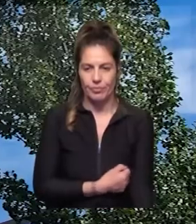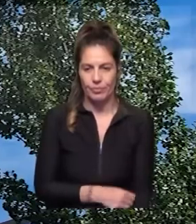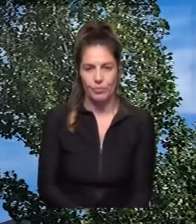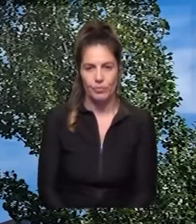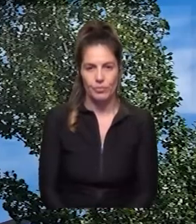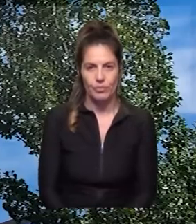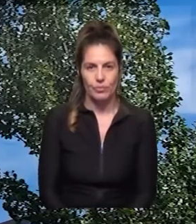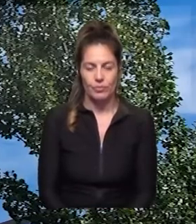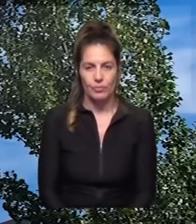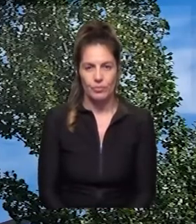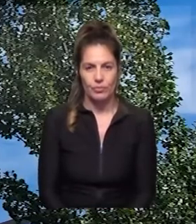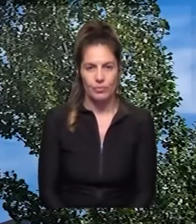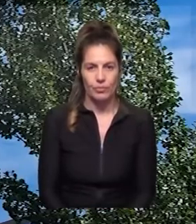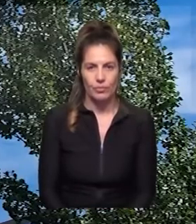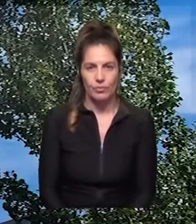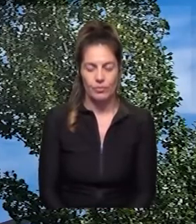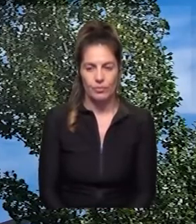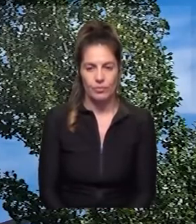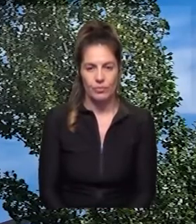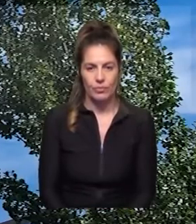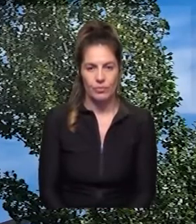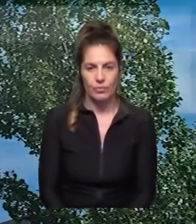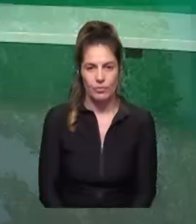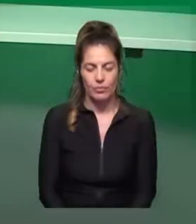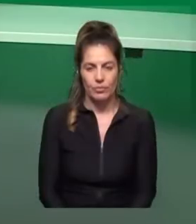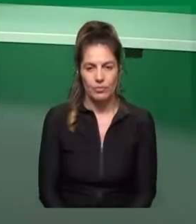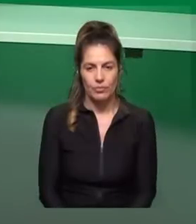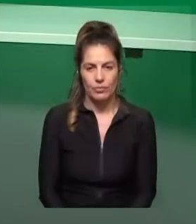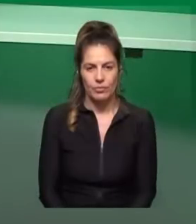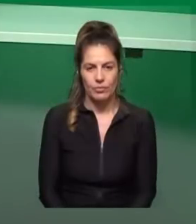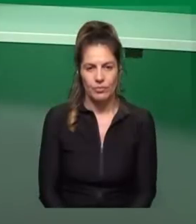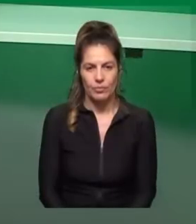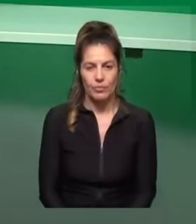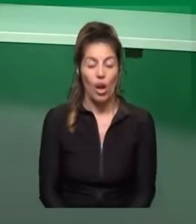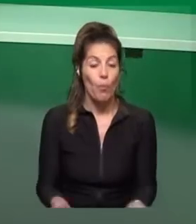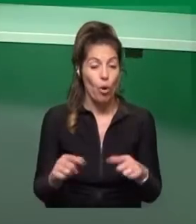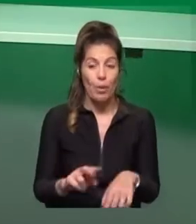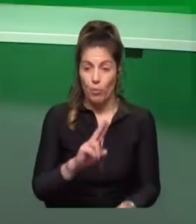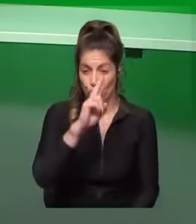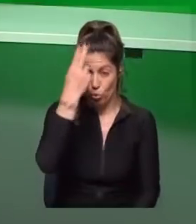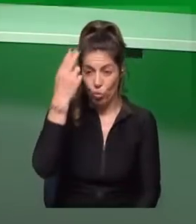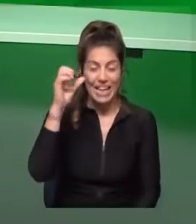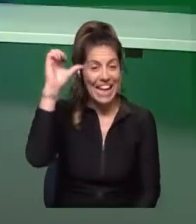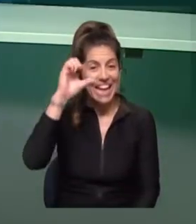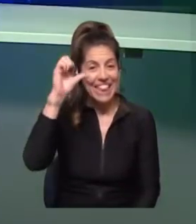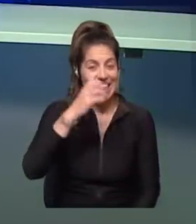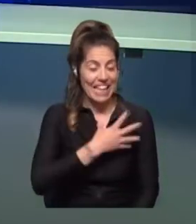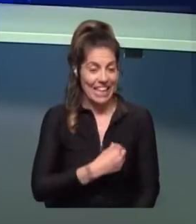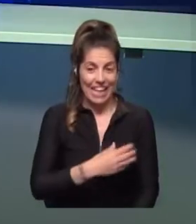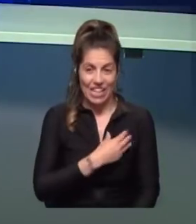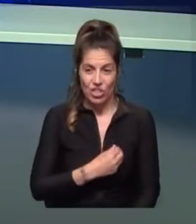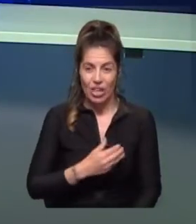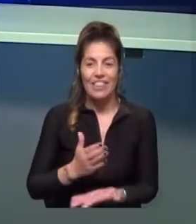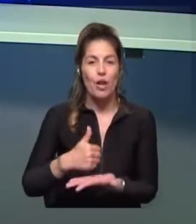historias mercado de historia asuntos locales otra vez el edil nacionalista del departamento de